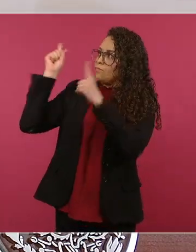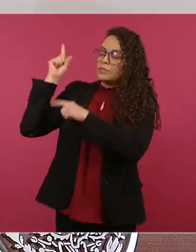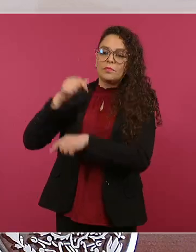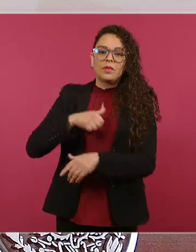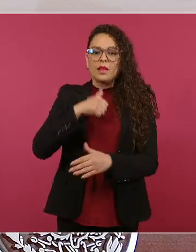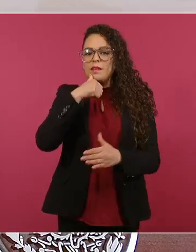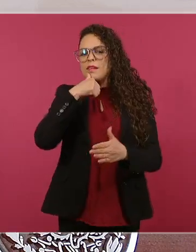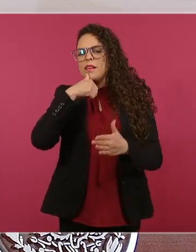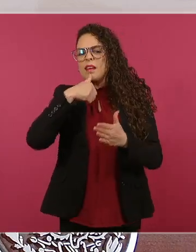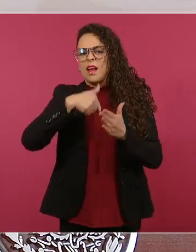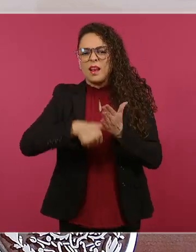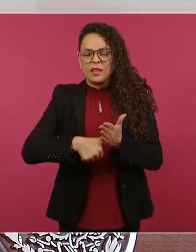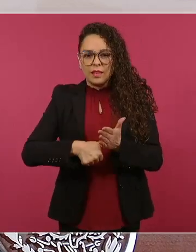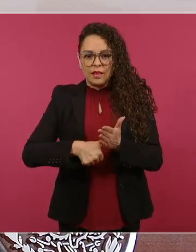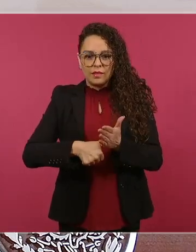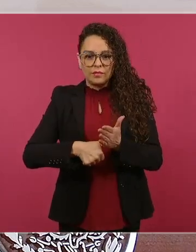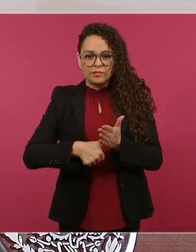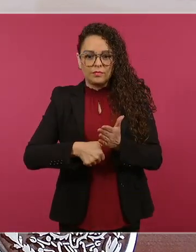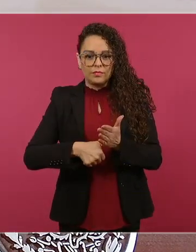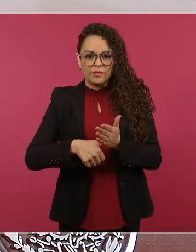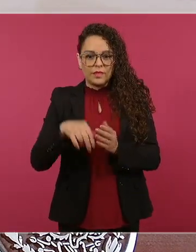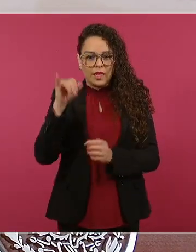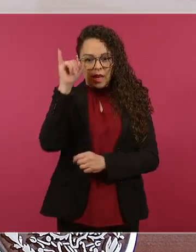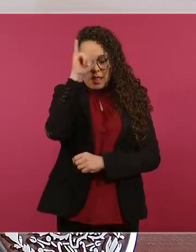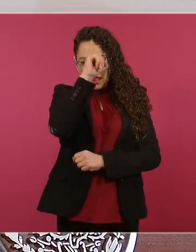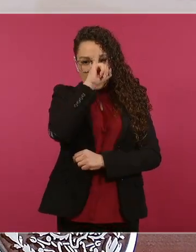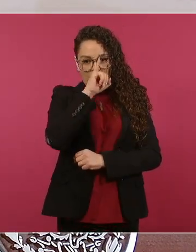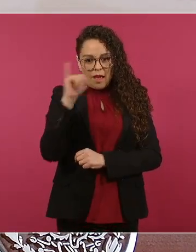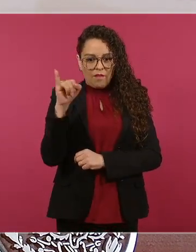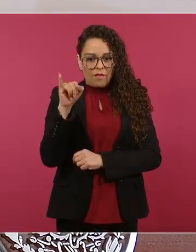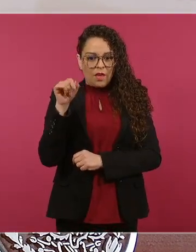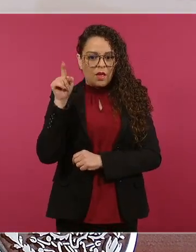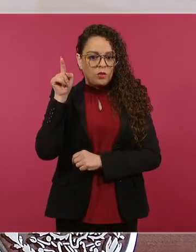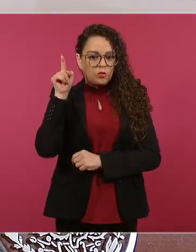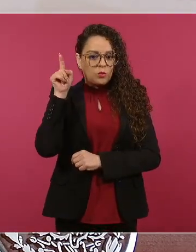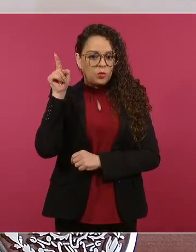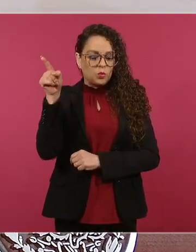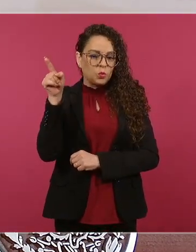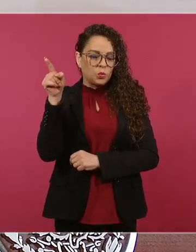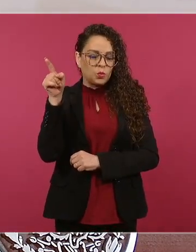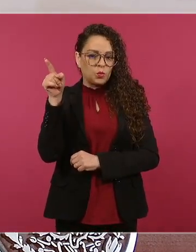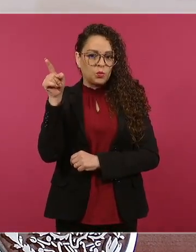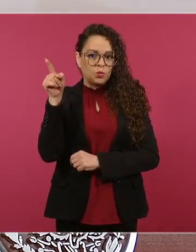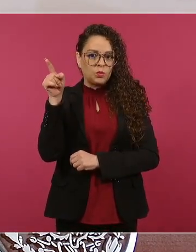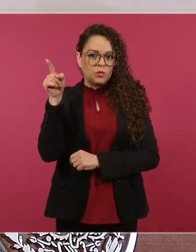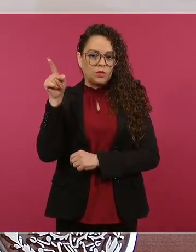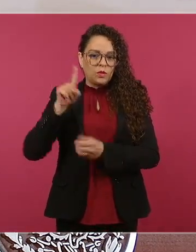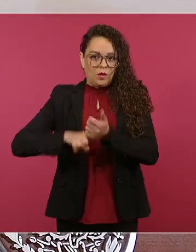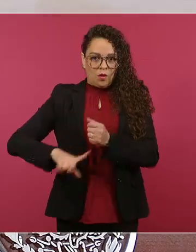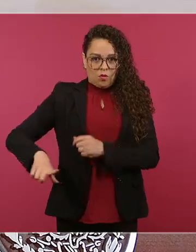del jefe del Departamento de Estado del presidente Wilson,